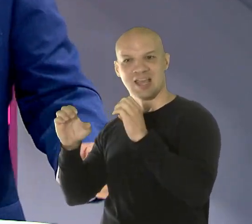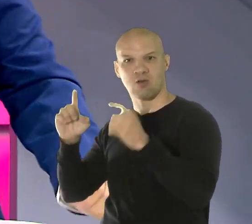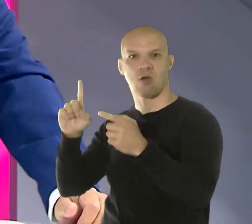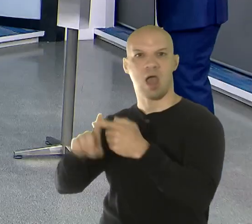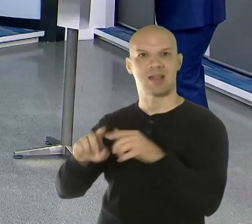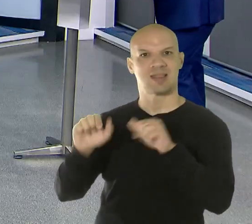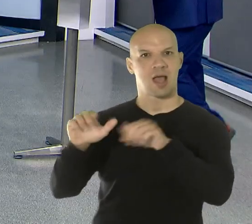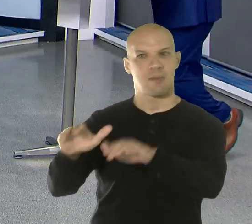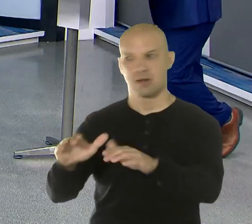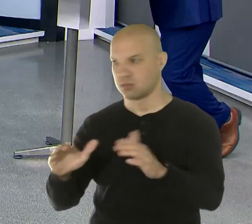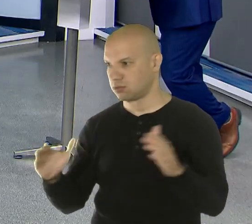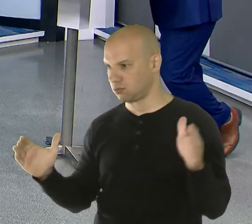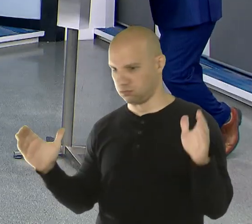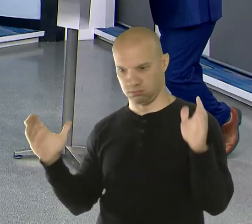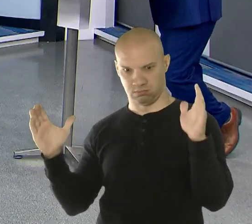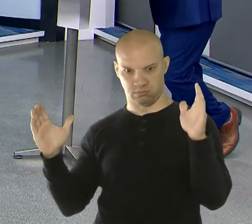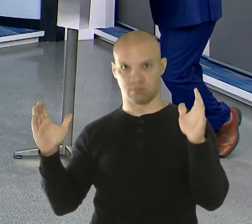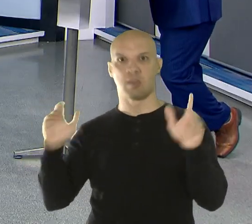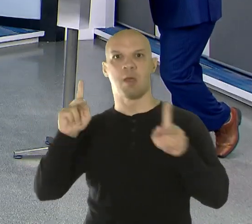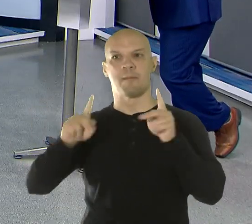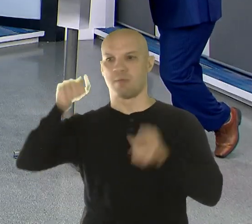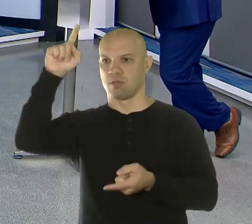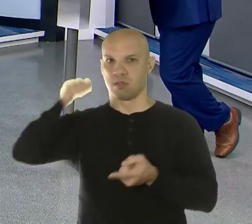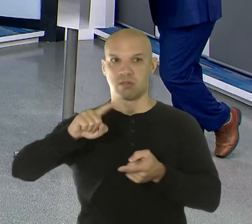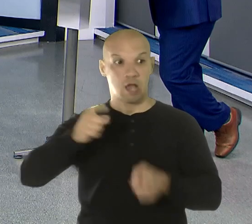también? Por ahora